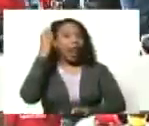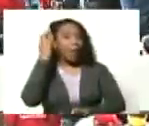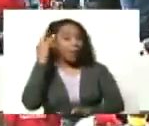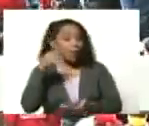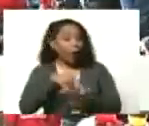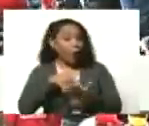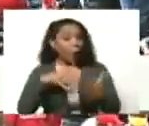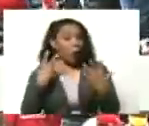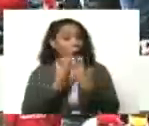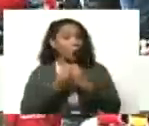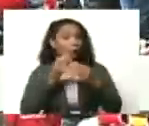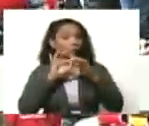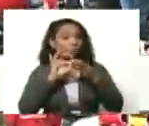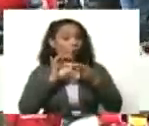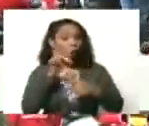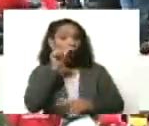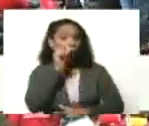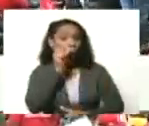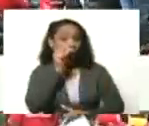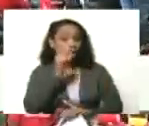Carabobo a trabajar unidos con los hombres.